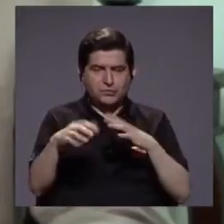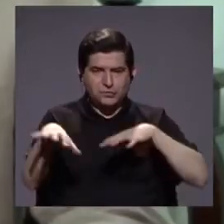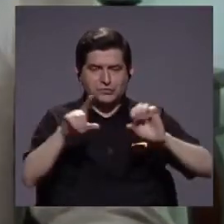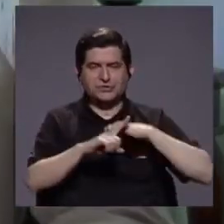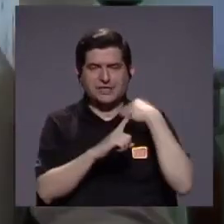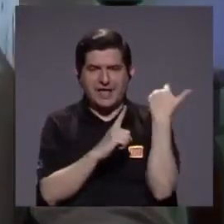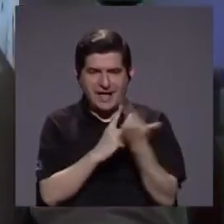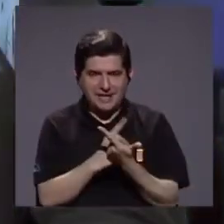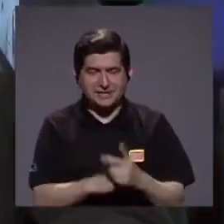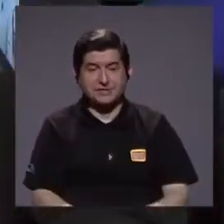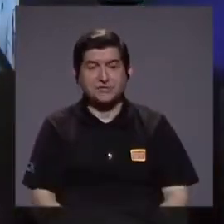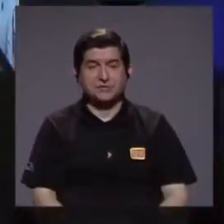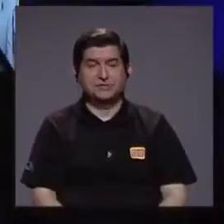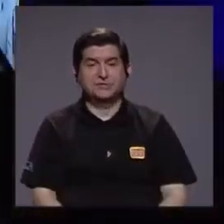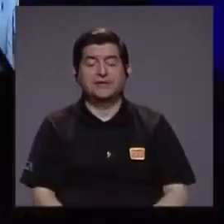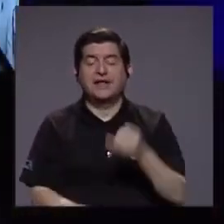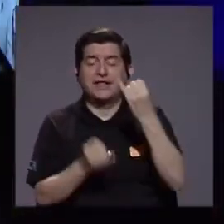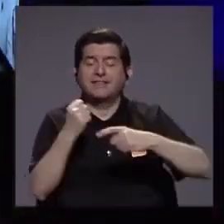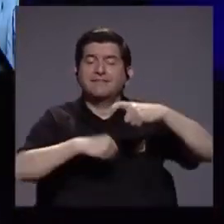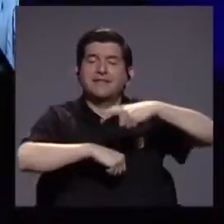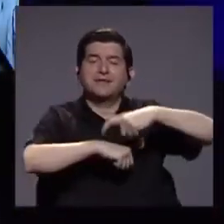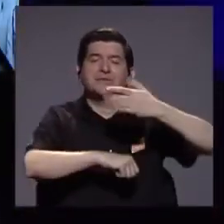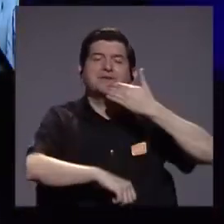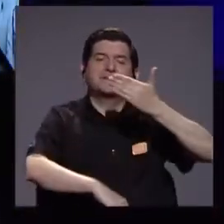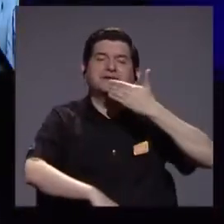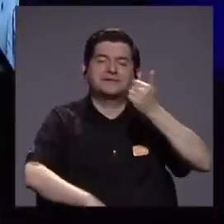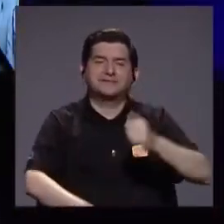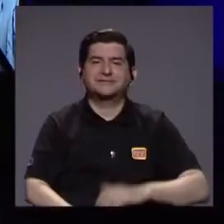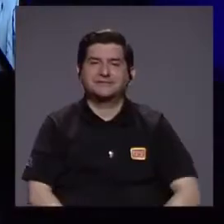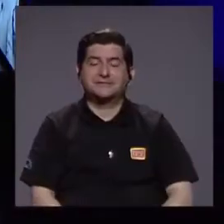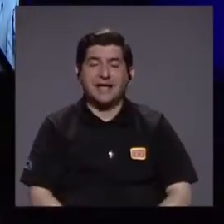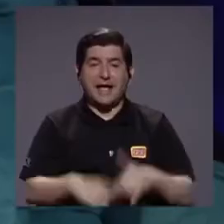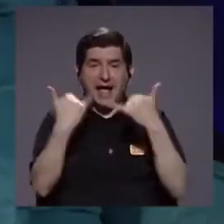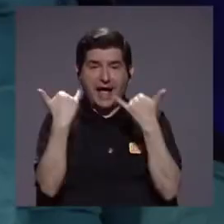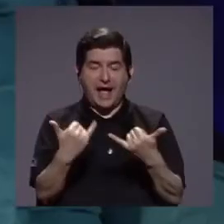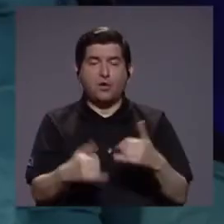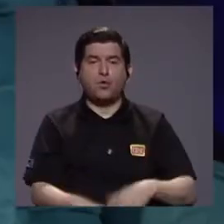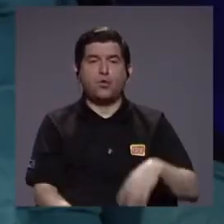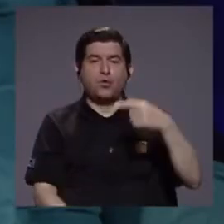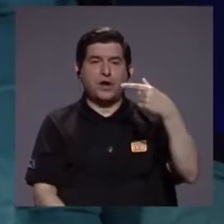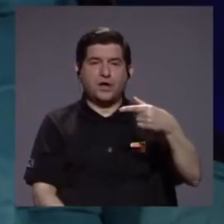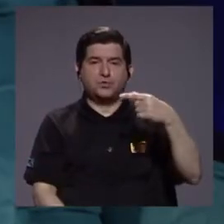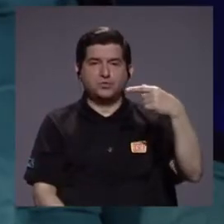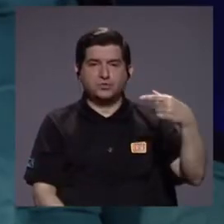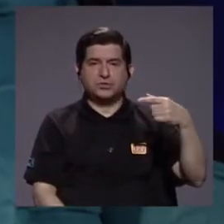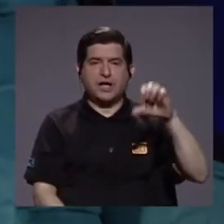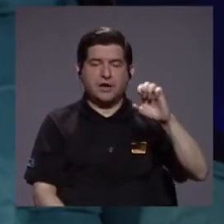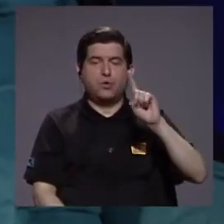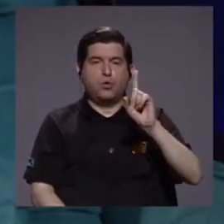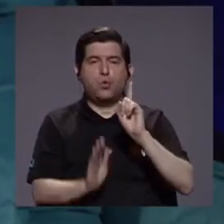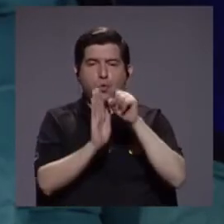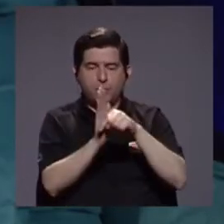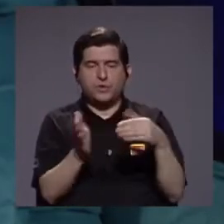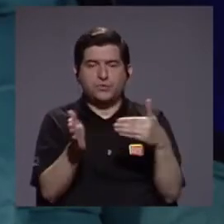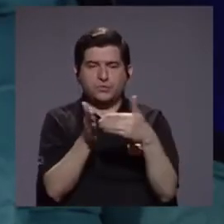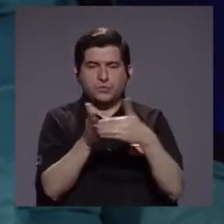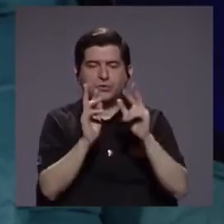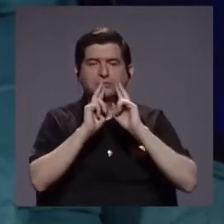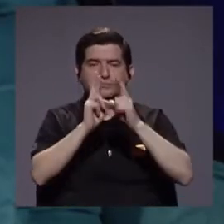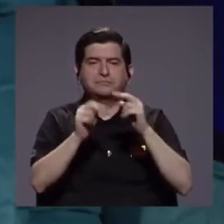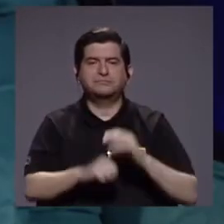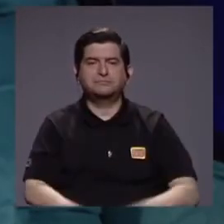social. Por lo tanto, debe haber... Finalizó el tiempo. Muchas gracias. Ahora el señor Gustavo Gutiérrez dispone de un minuto para su